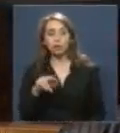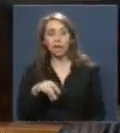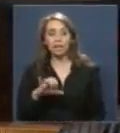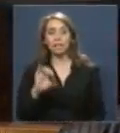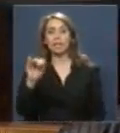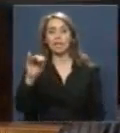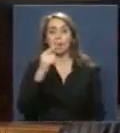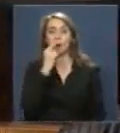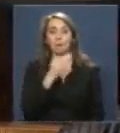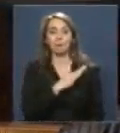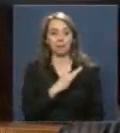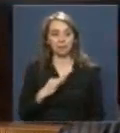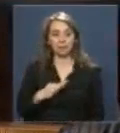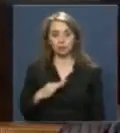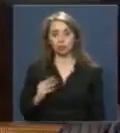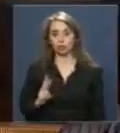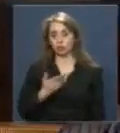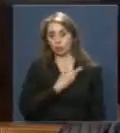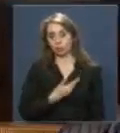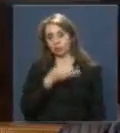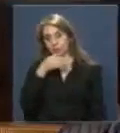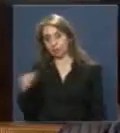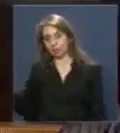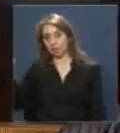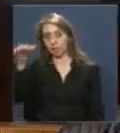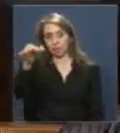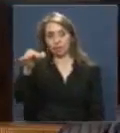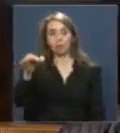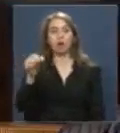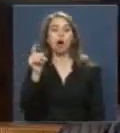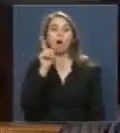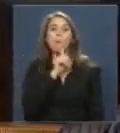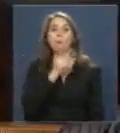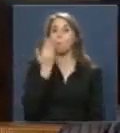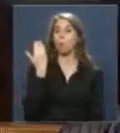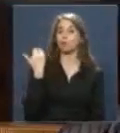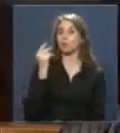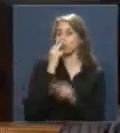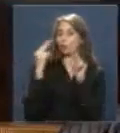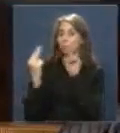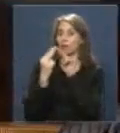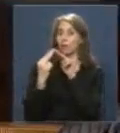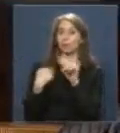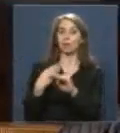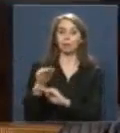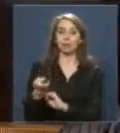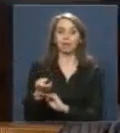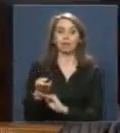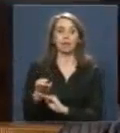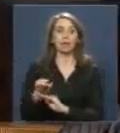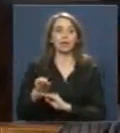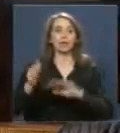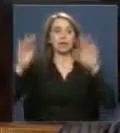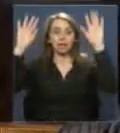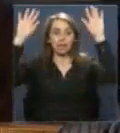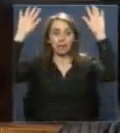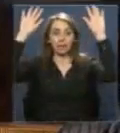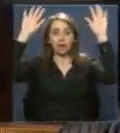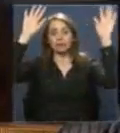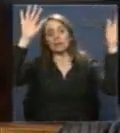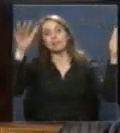ministro. Por su intermedio, señor presidente. La última vez que nos vimos, le pedí que levantara las manos y se